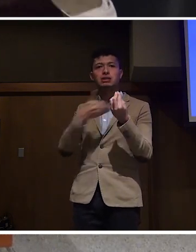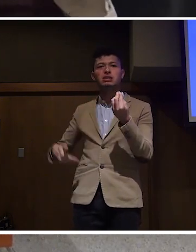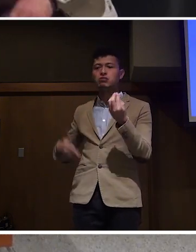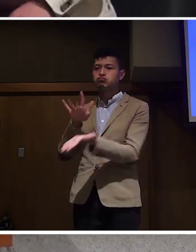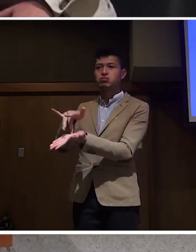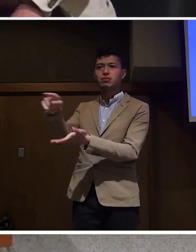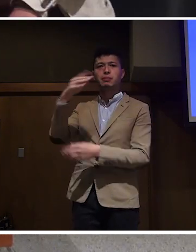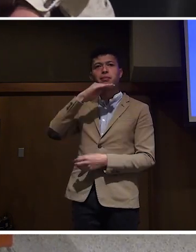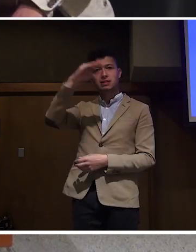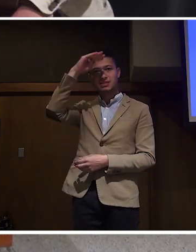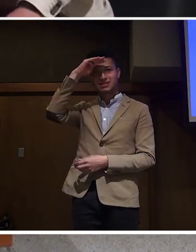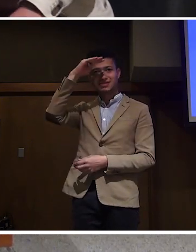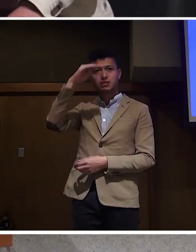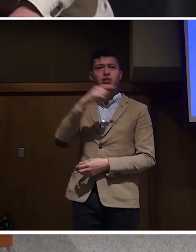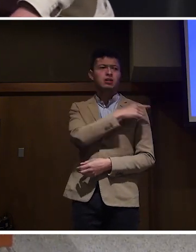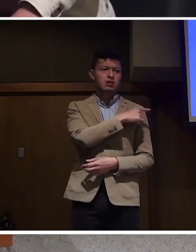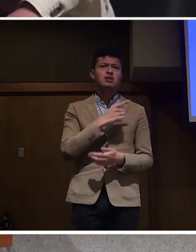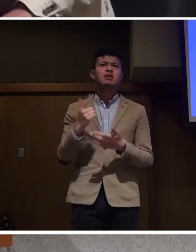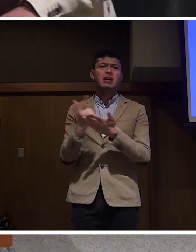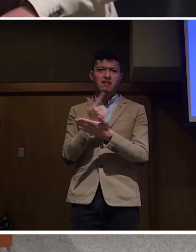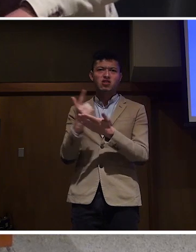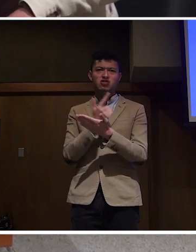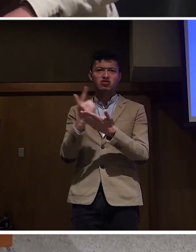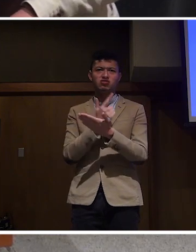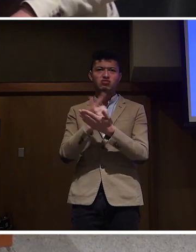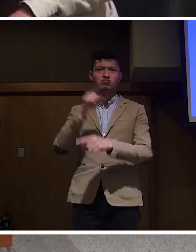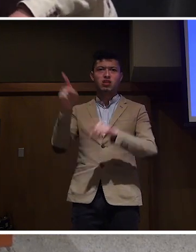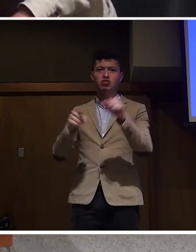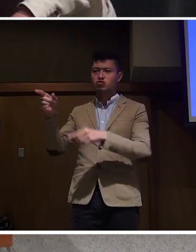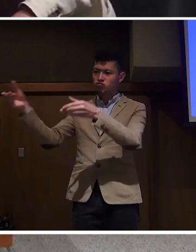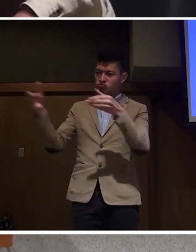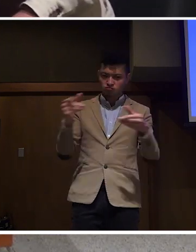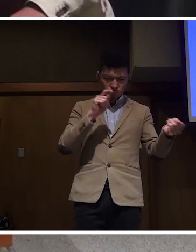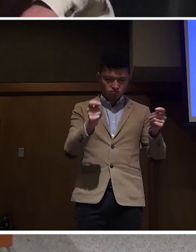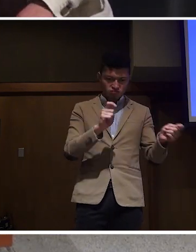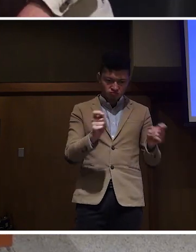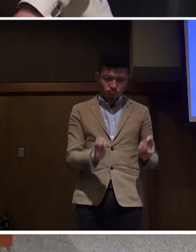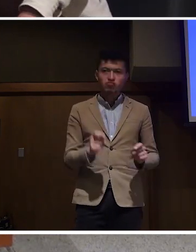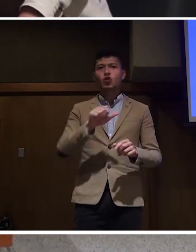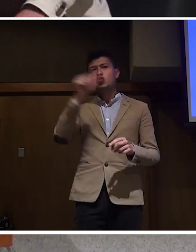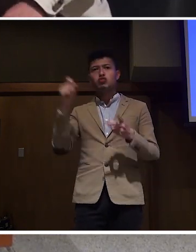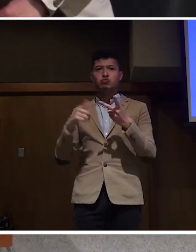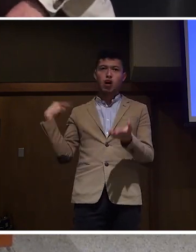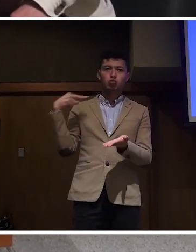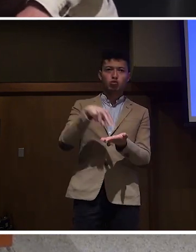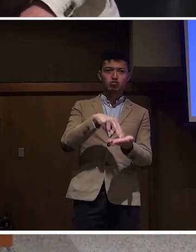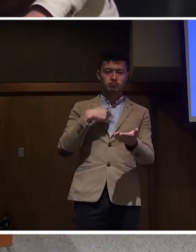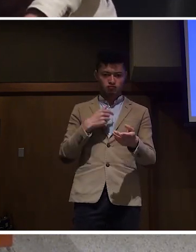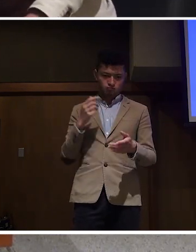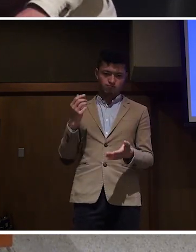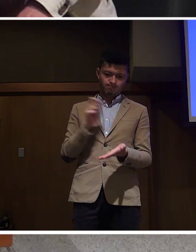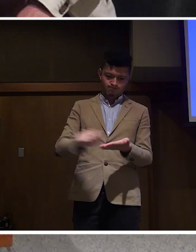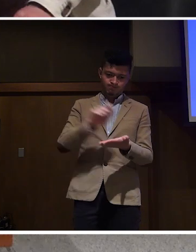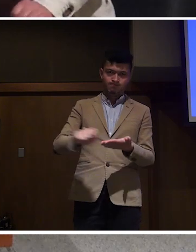una cantidad de libros que Jorge Orlando ha editado y de los cuales ha sido autor, y el último de los cuales es Historia